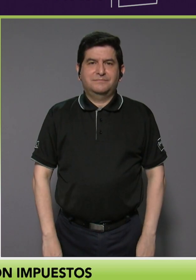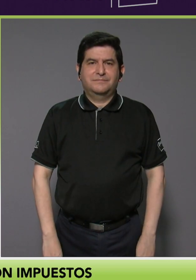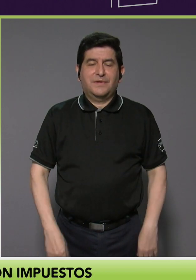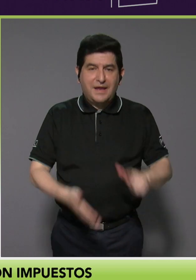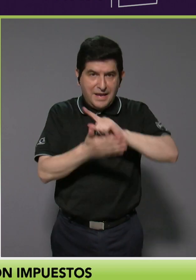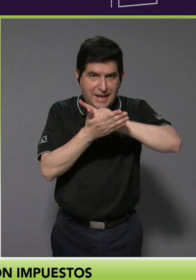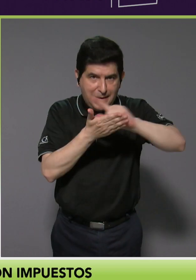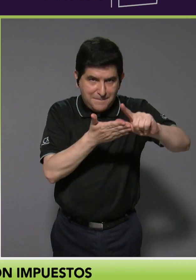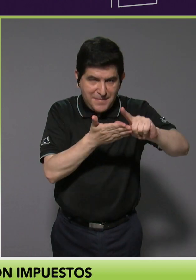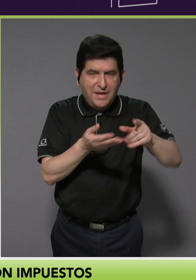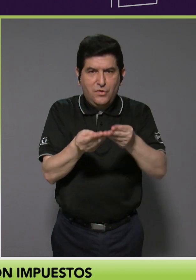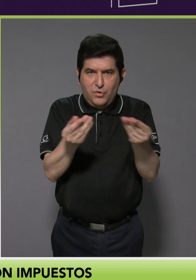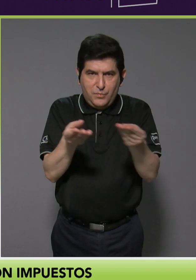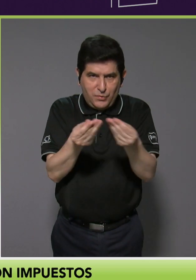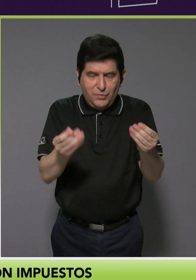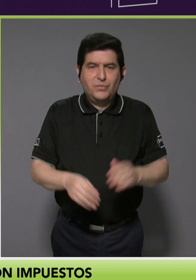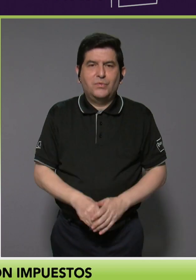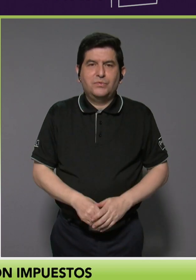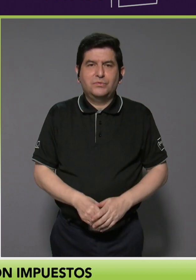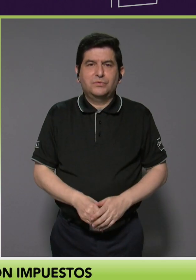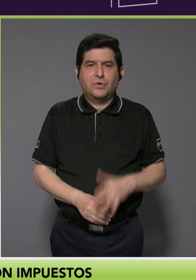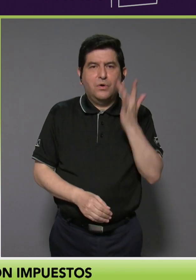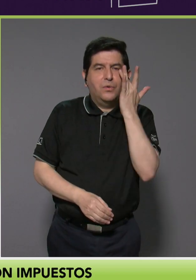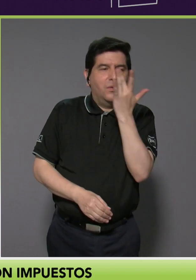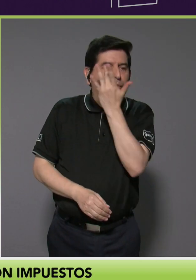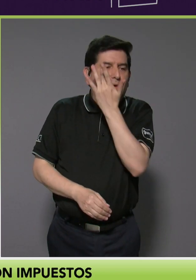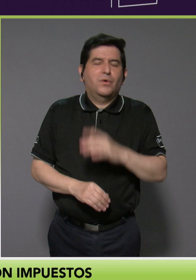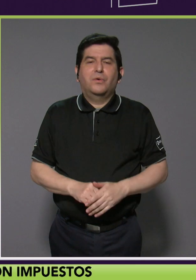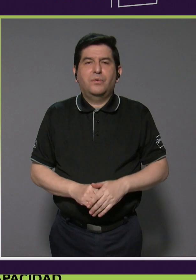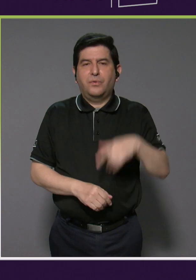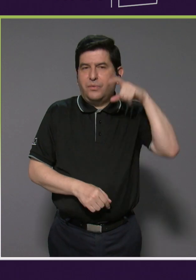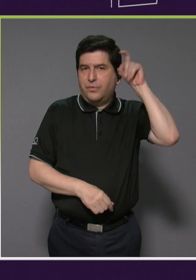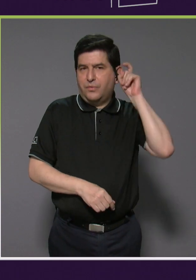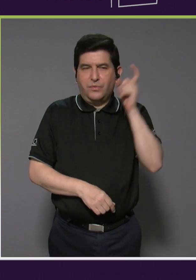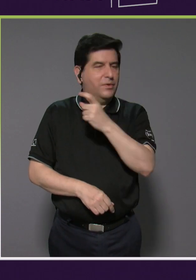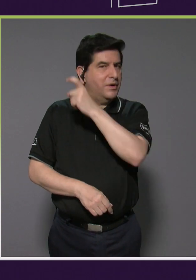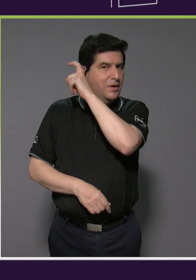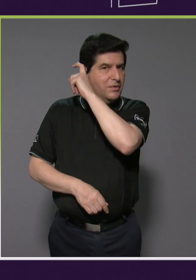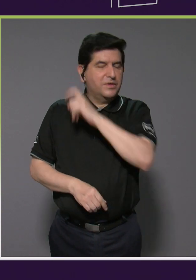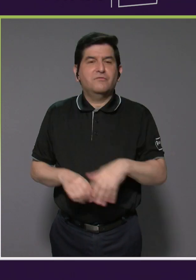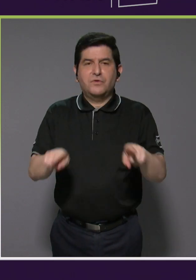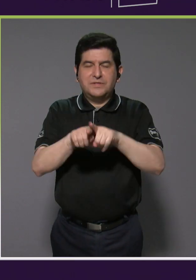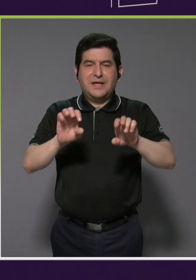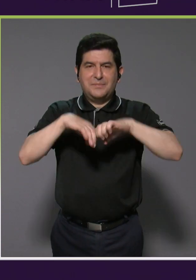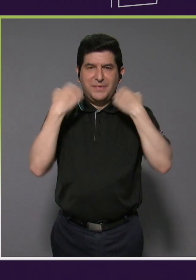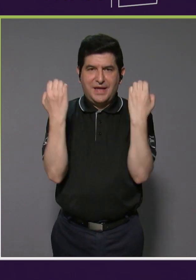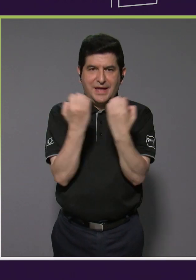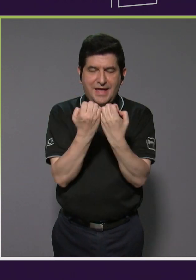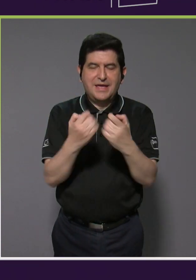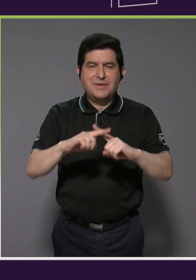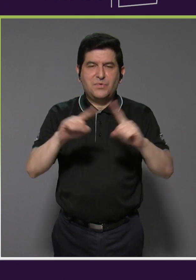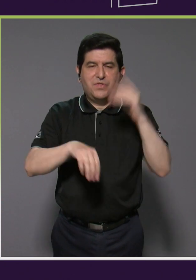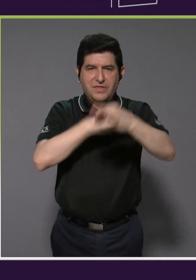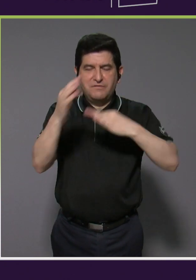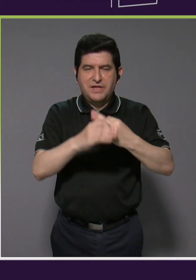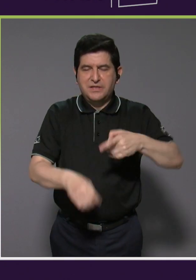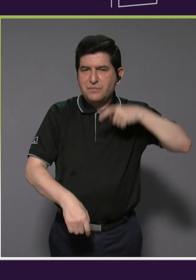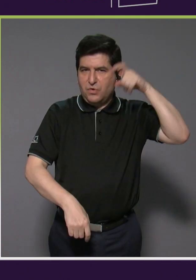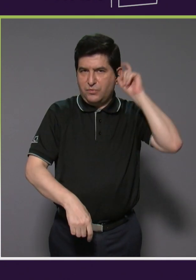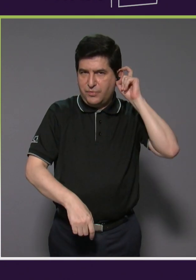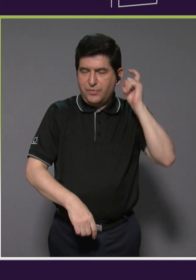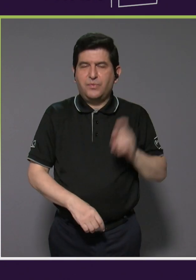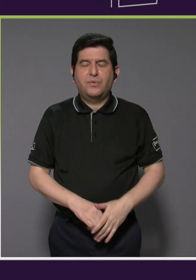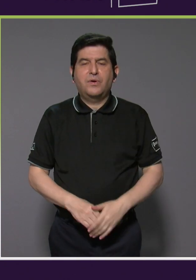desinfectantes, limpiadores, lentes de contacto, audífonos, equipos también auditivos y